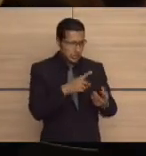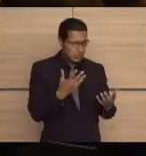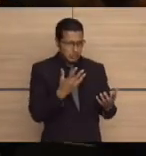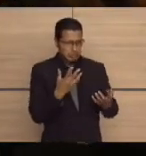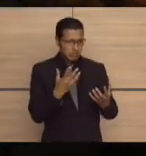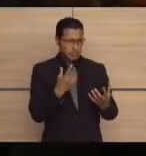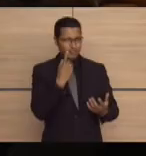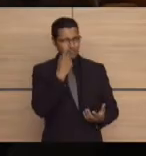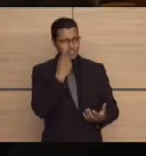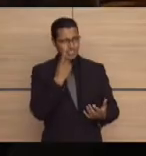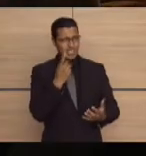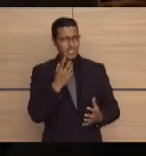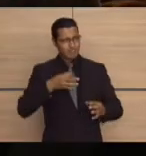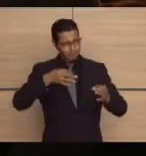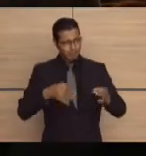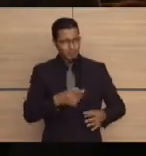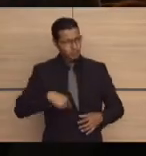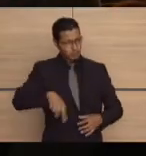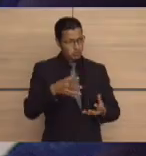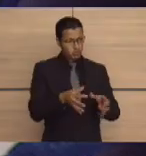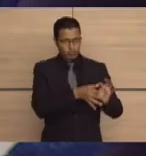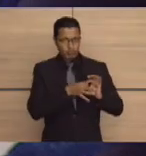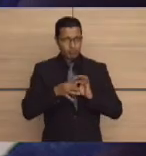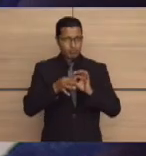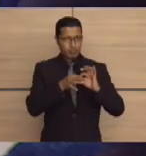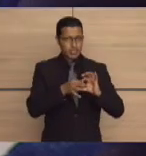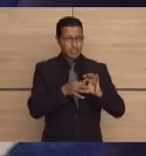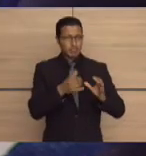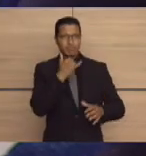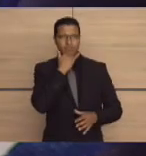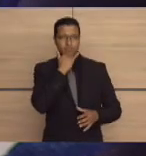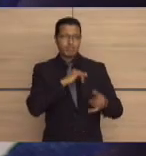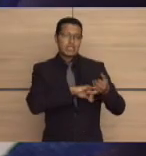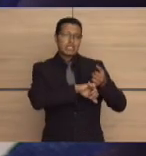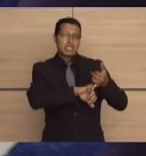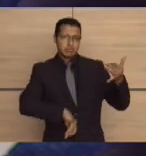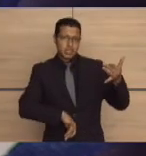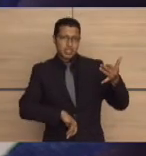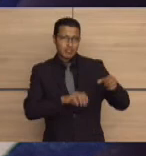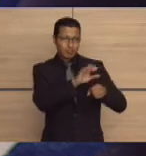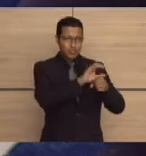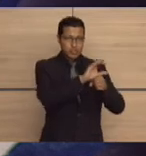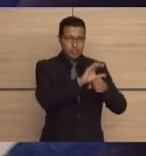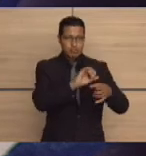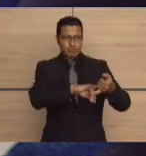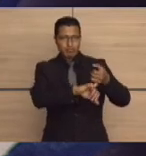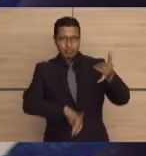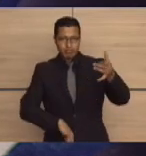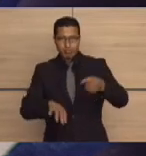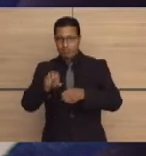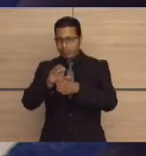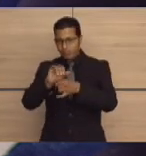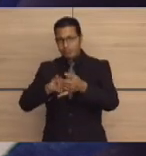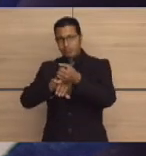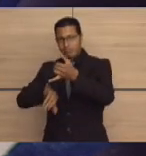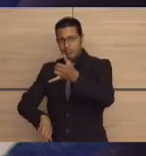una nación. Y entonces se fueron dando gritos de independencia de las ciudades y cada ciudad